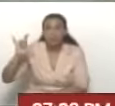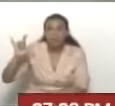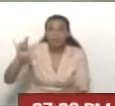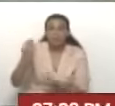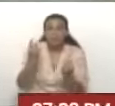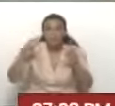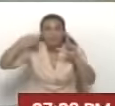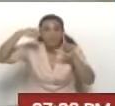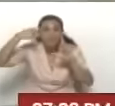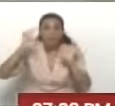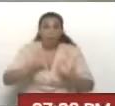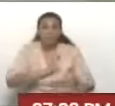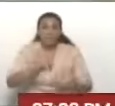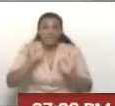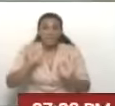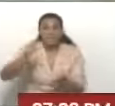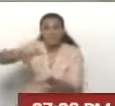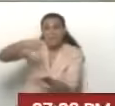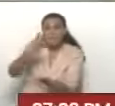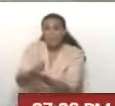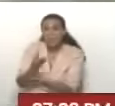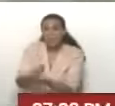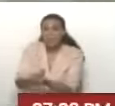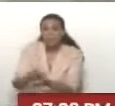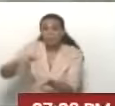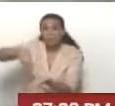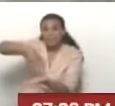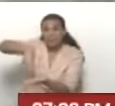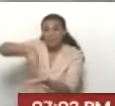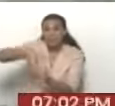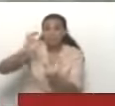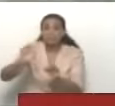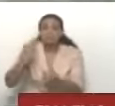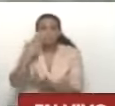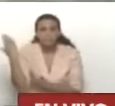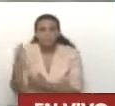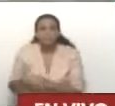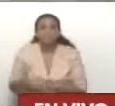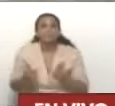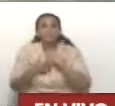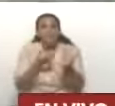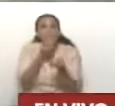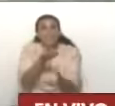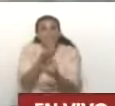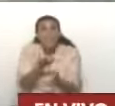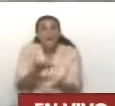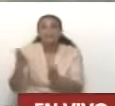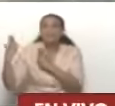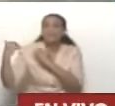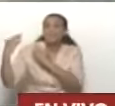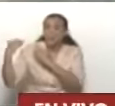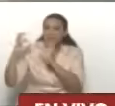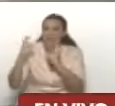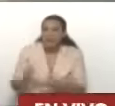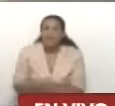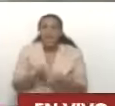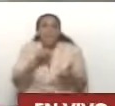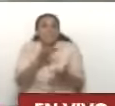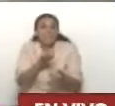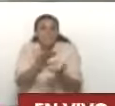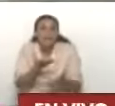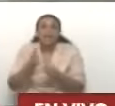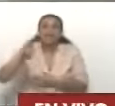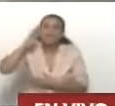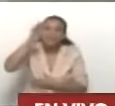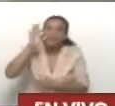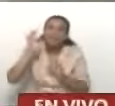y estamos aquí, de pie, llevando el mensaje de la esperanza, el mensaje del